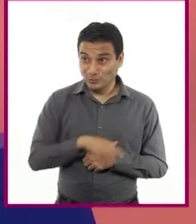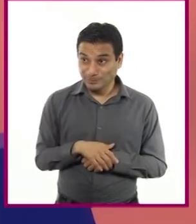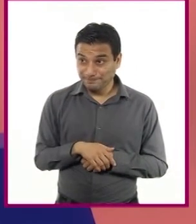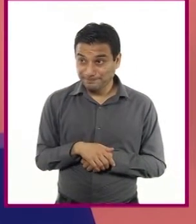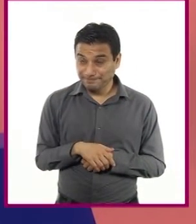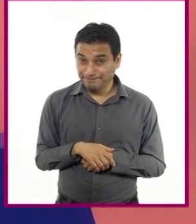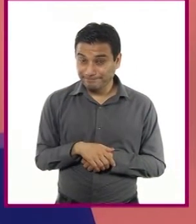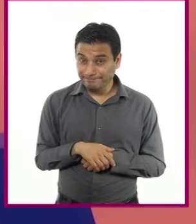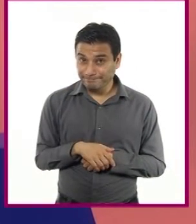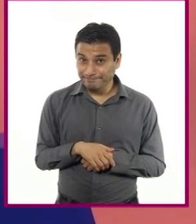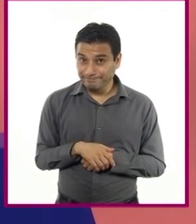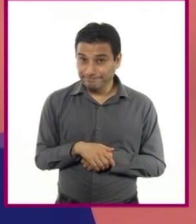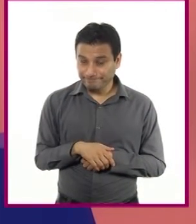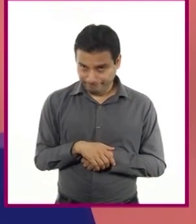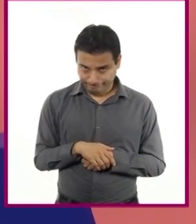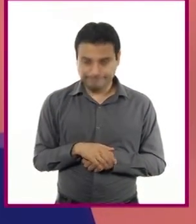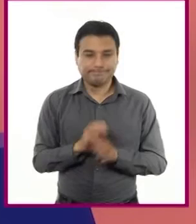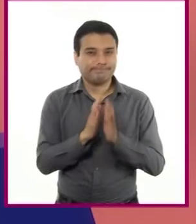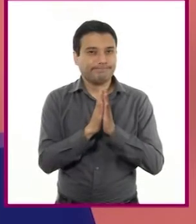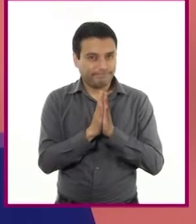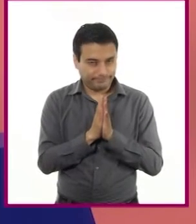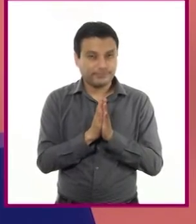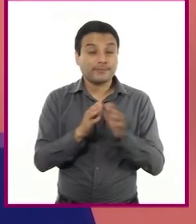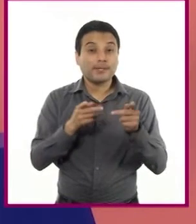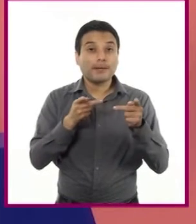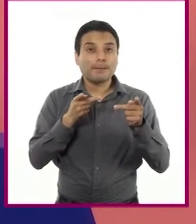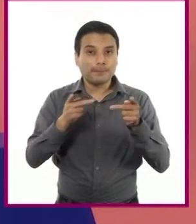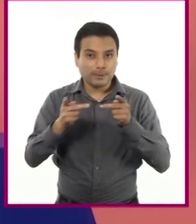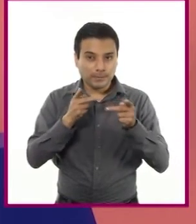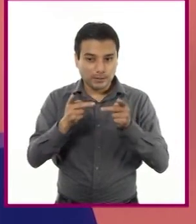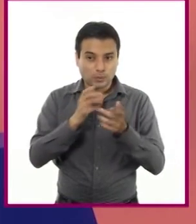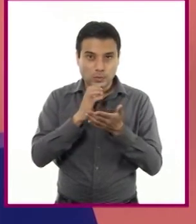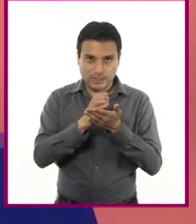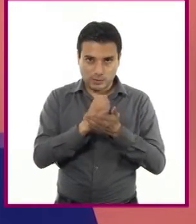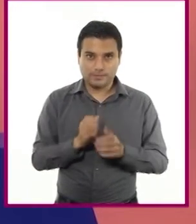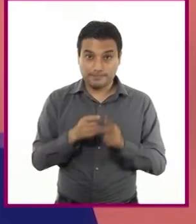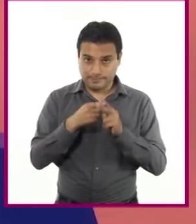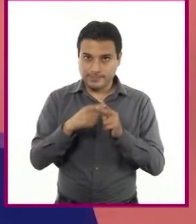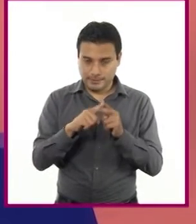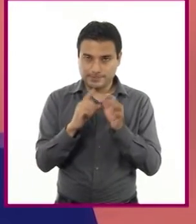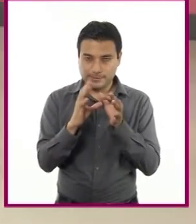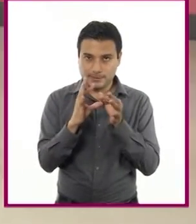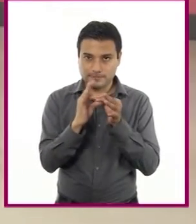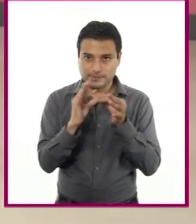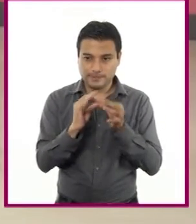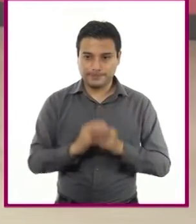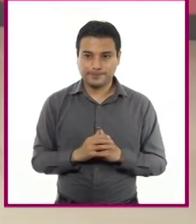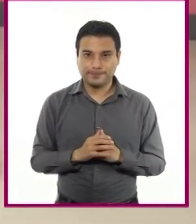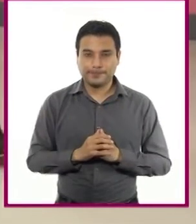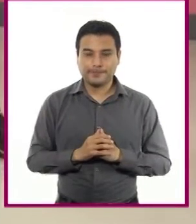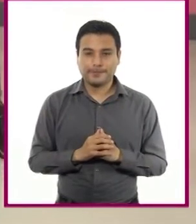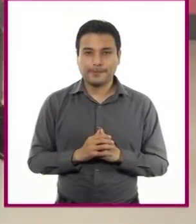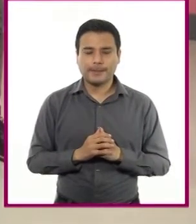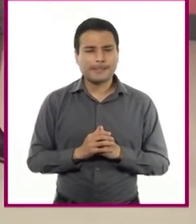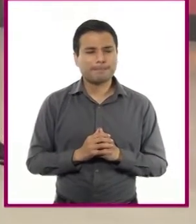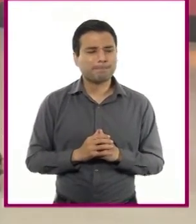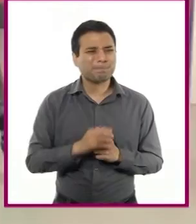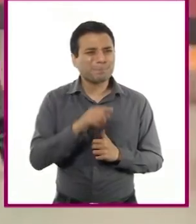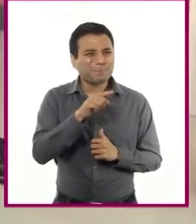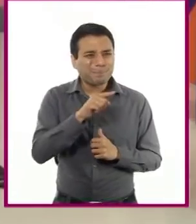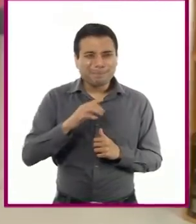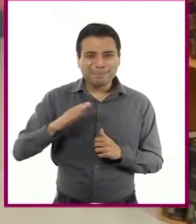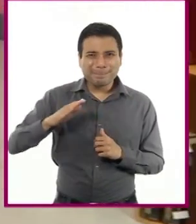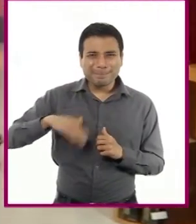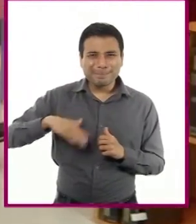de sus pantallas, preparen en casa su cuaderno y vamos avanzando. Dentro de lo que ha mencionado